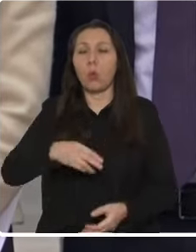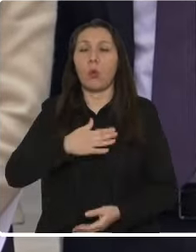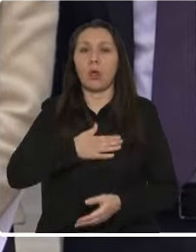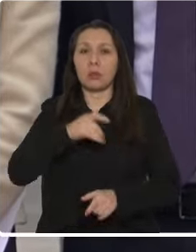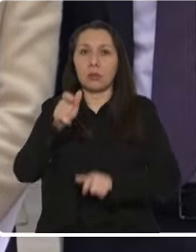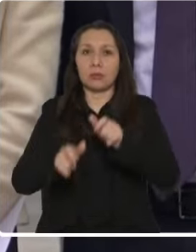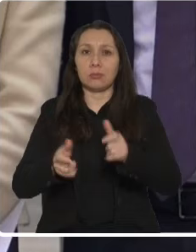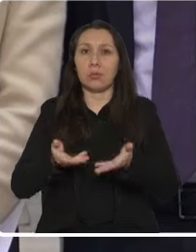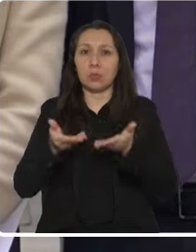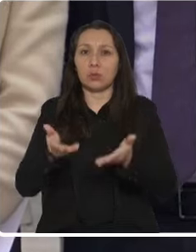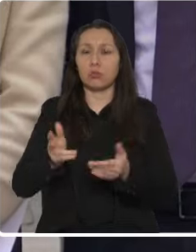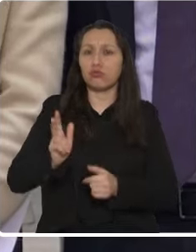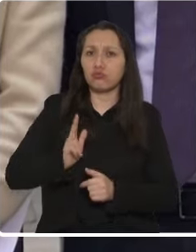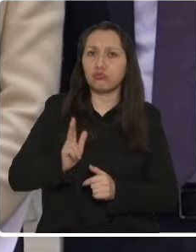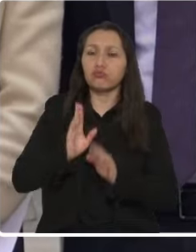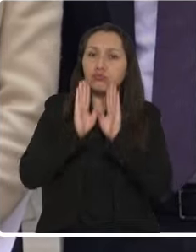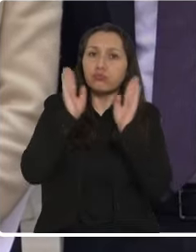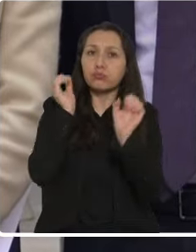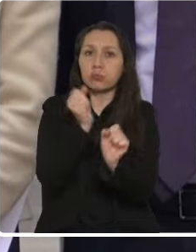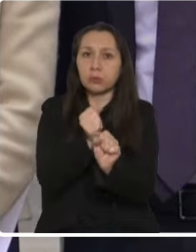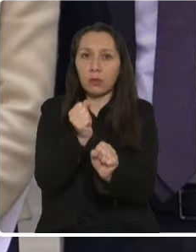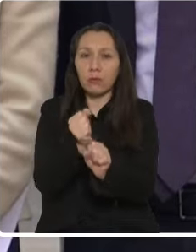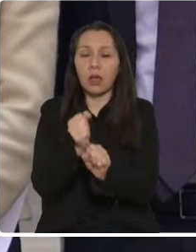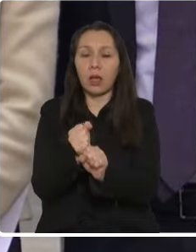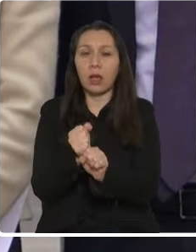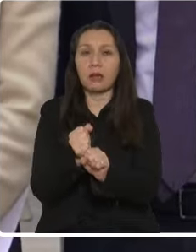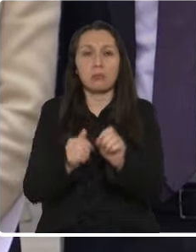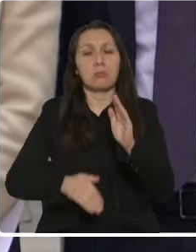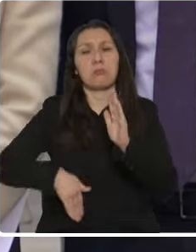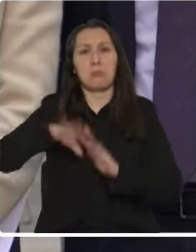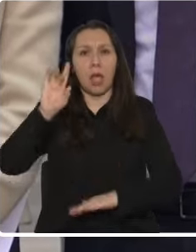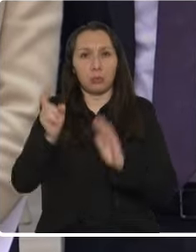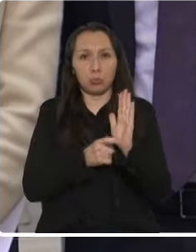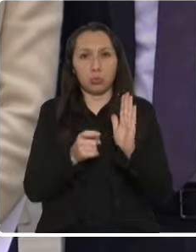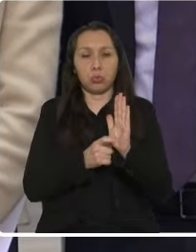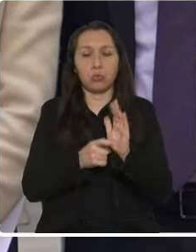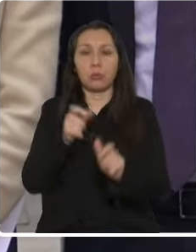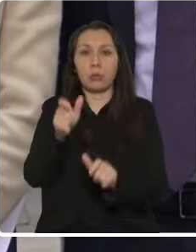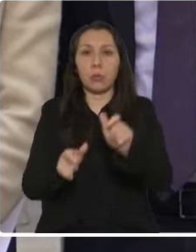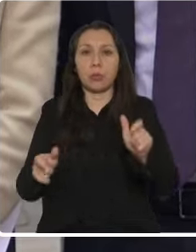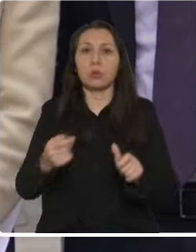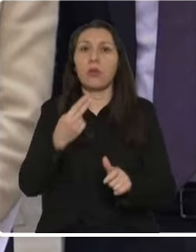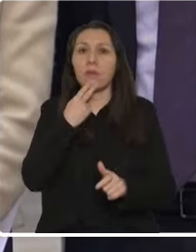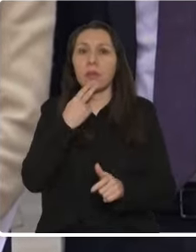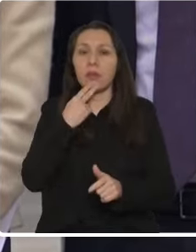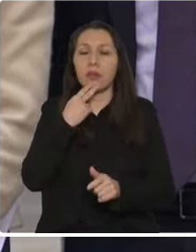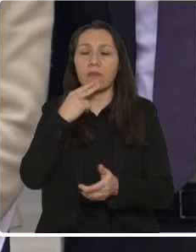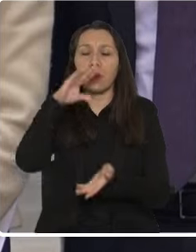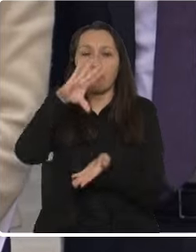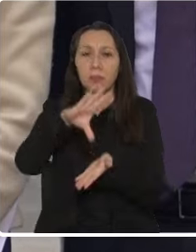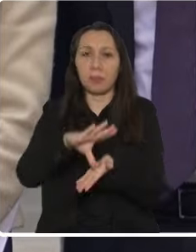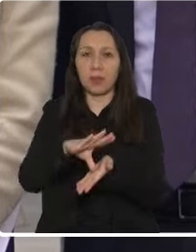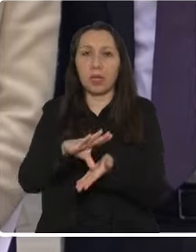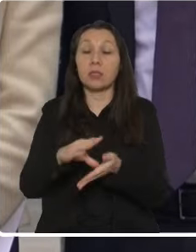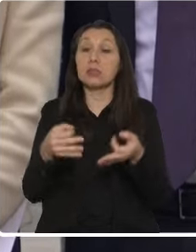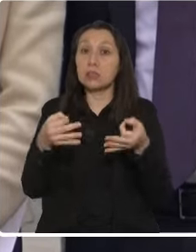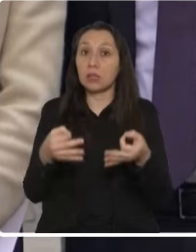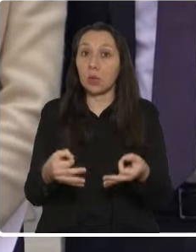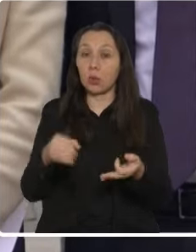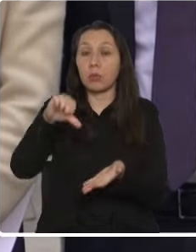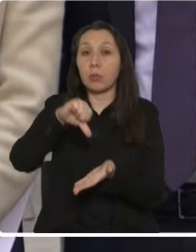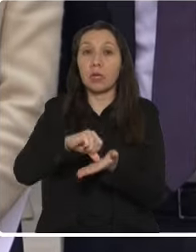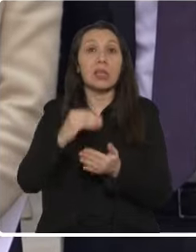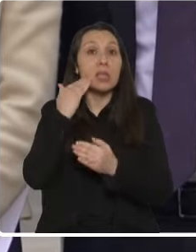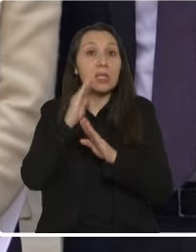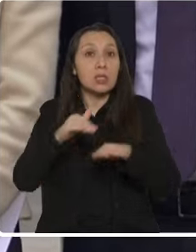gente, honesta y trabajadora, que son la gran mayoría de los habitantes de nuestra patria. Un país seguro para